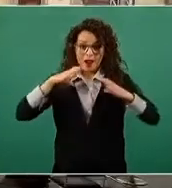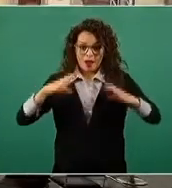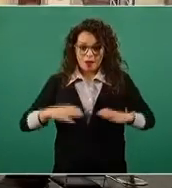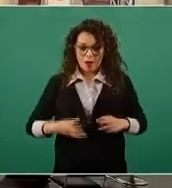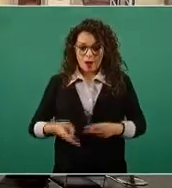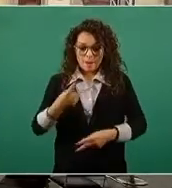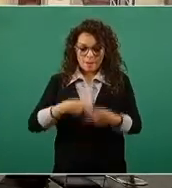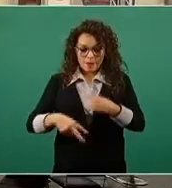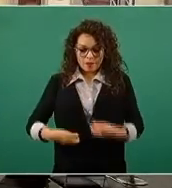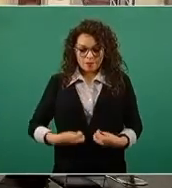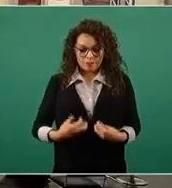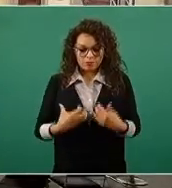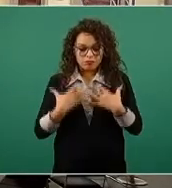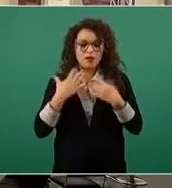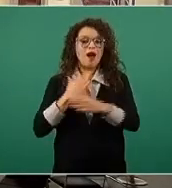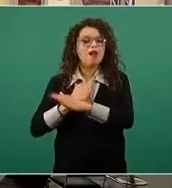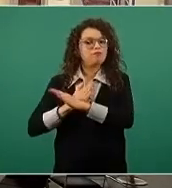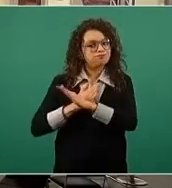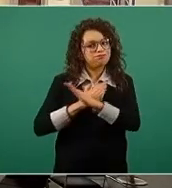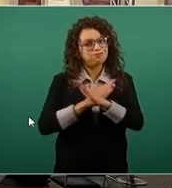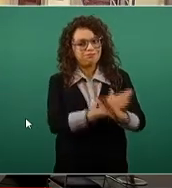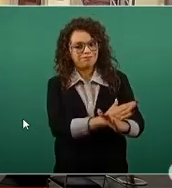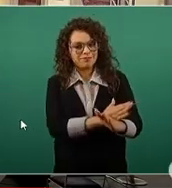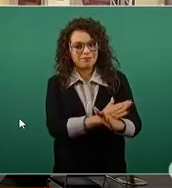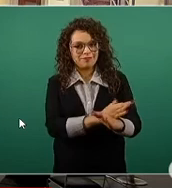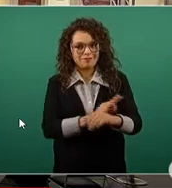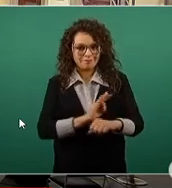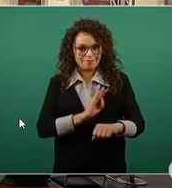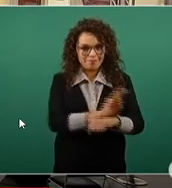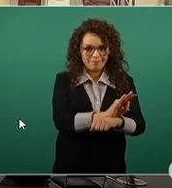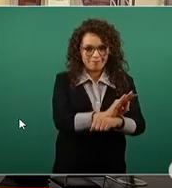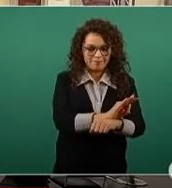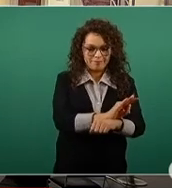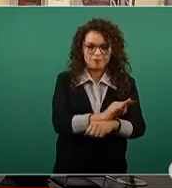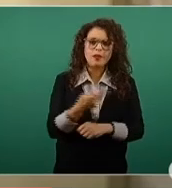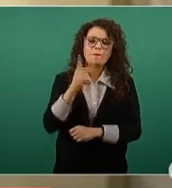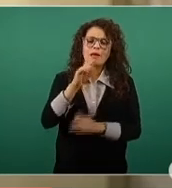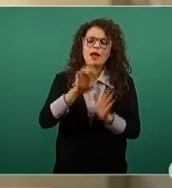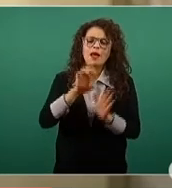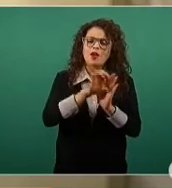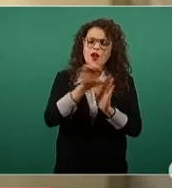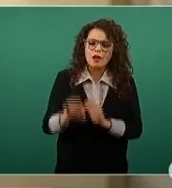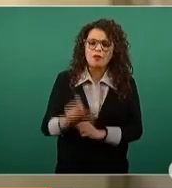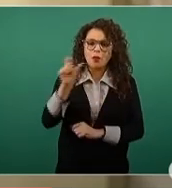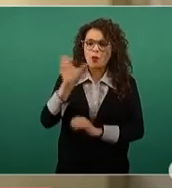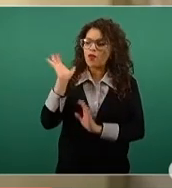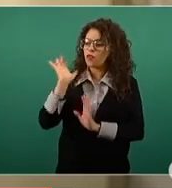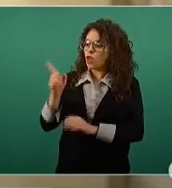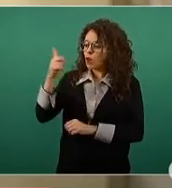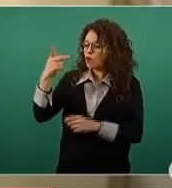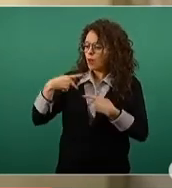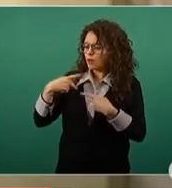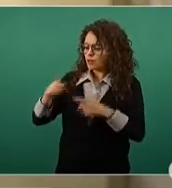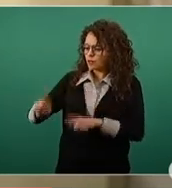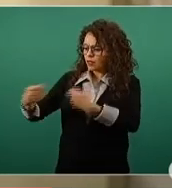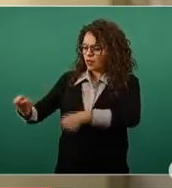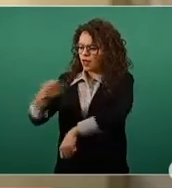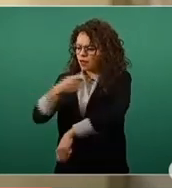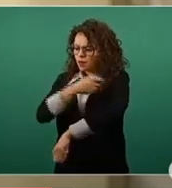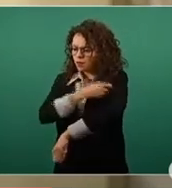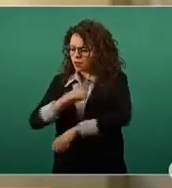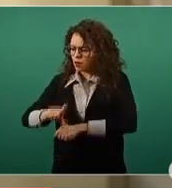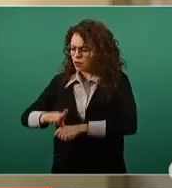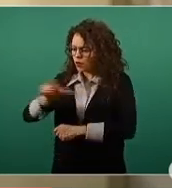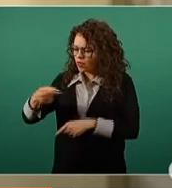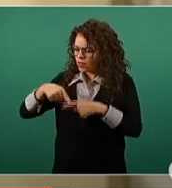en este caso, por ejemplo, cuando se vacuna a la persona y llega a presentar ciertos síntomas como fiebre